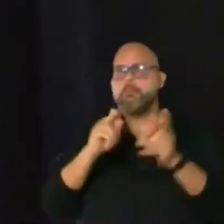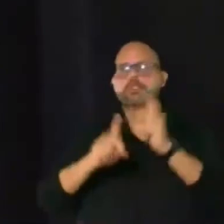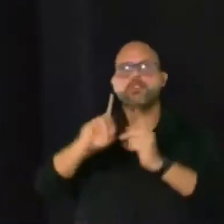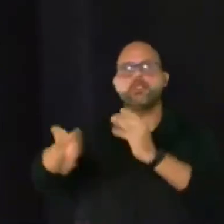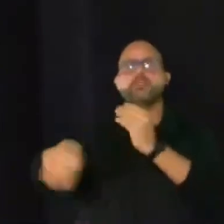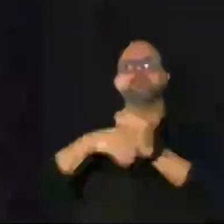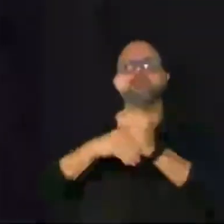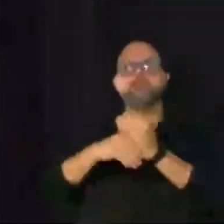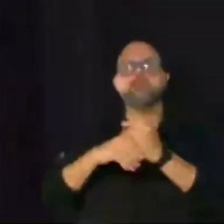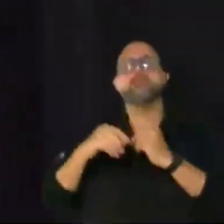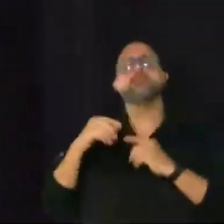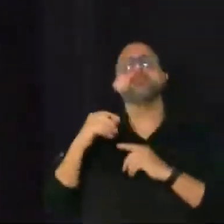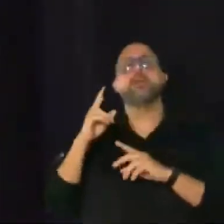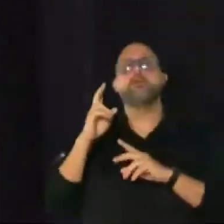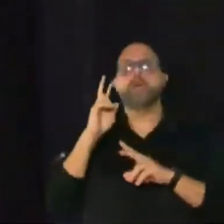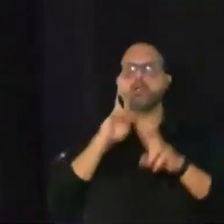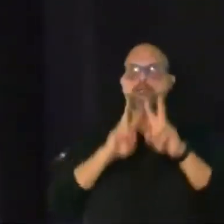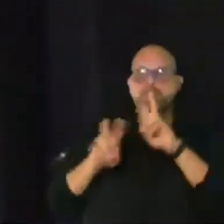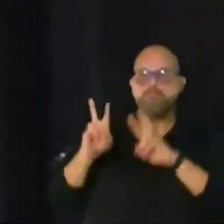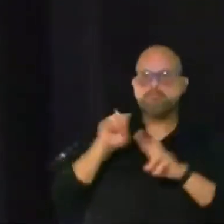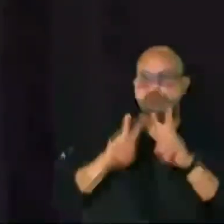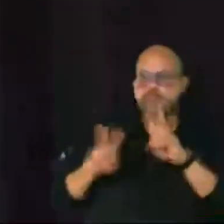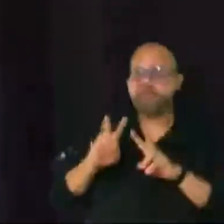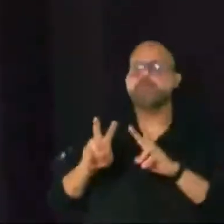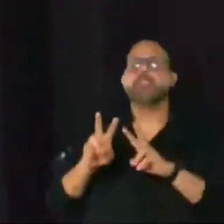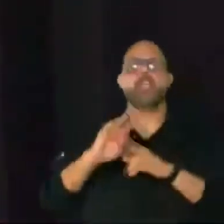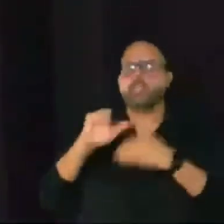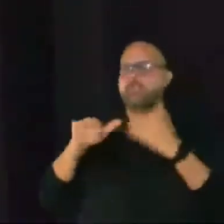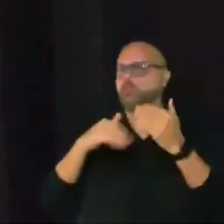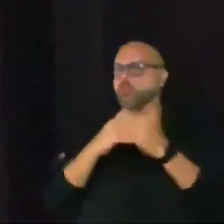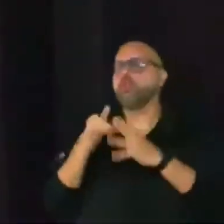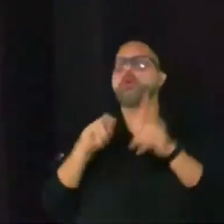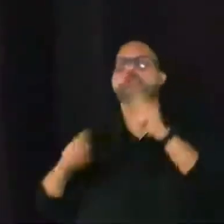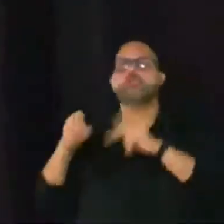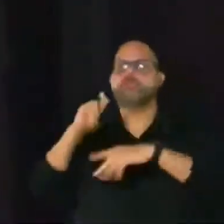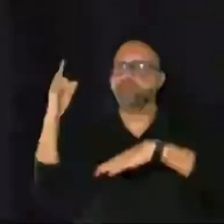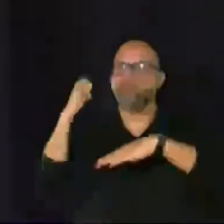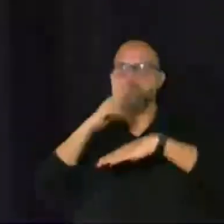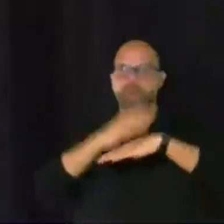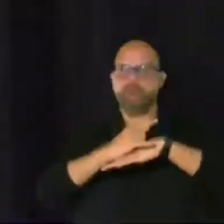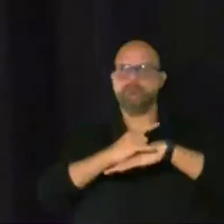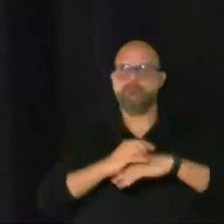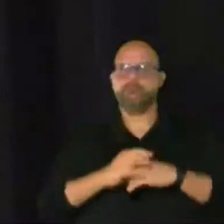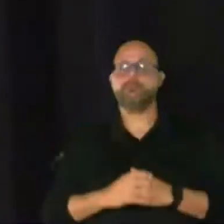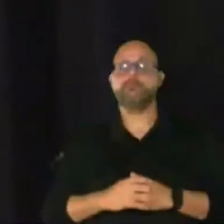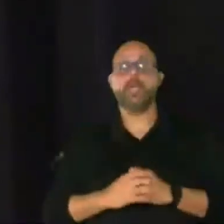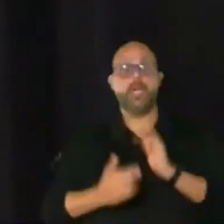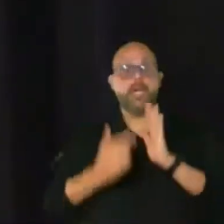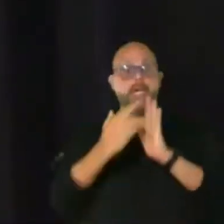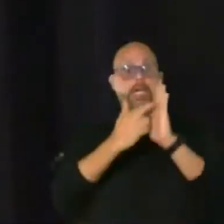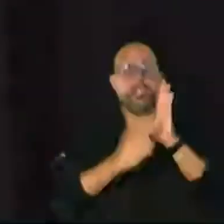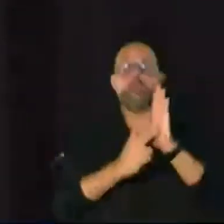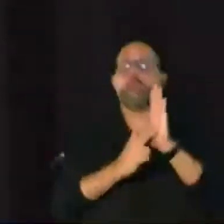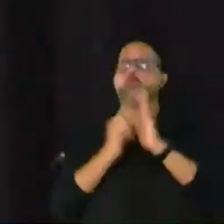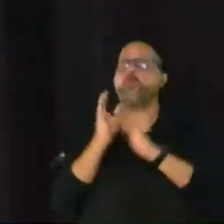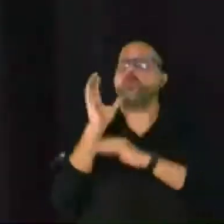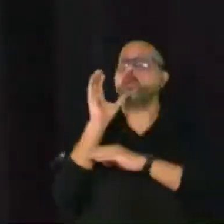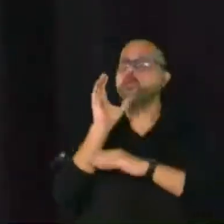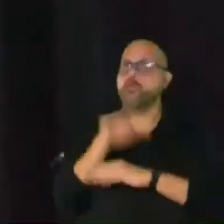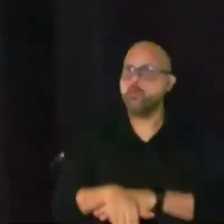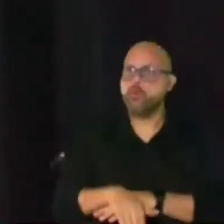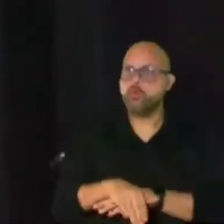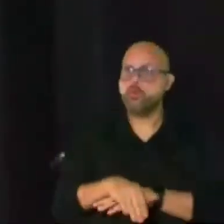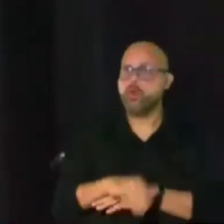o seguimiento de todos estos viajeros. Se refuerza el registro obligatorio a toda persona, incluyendo a